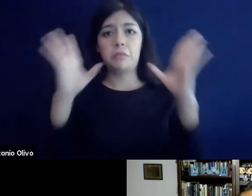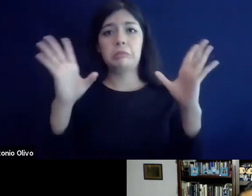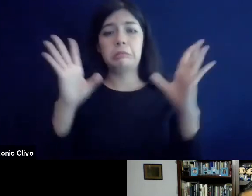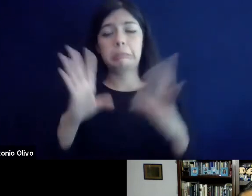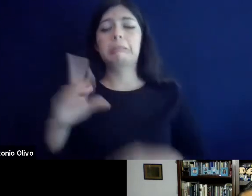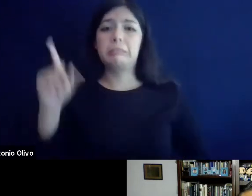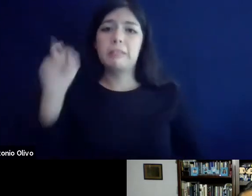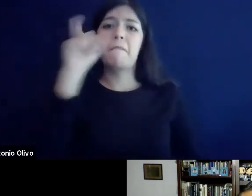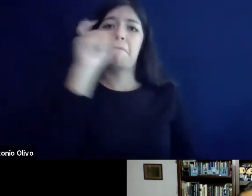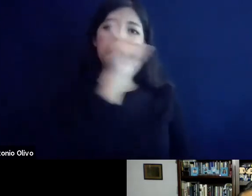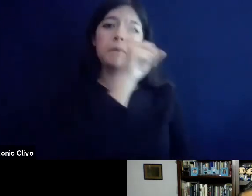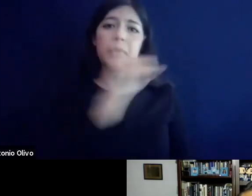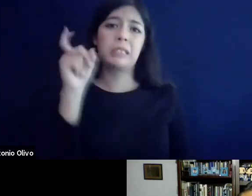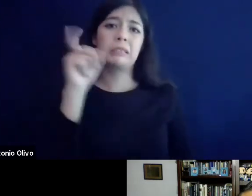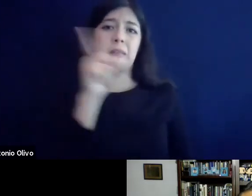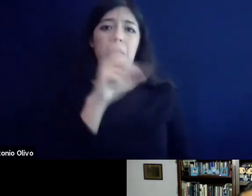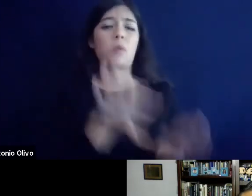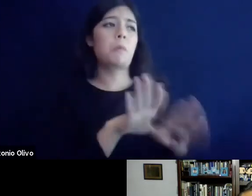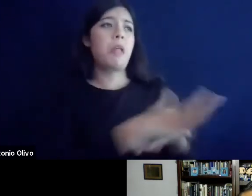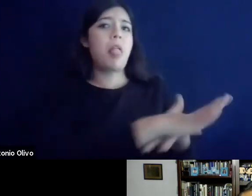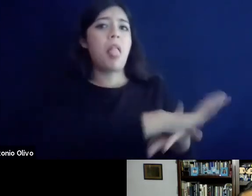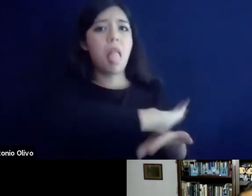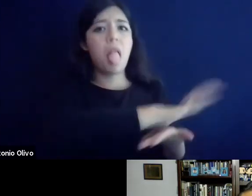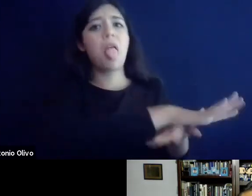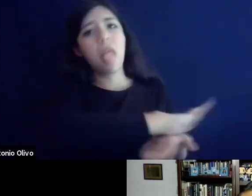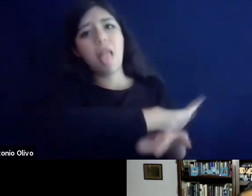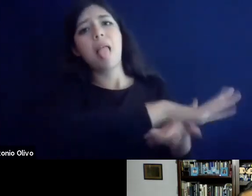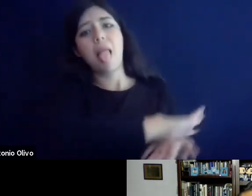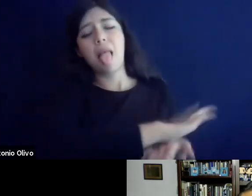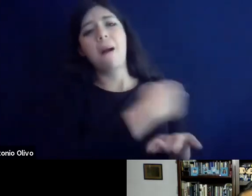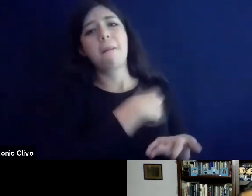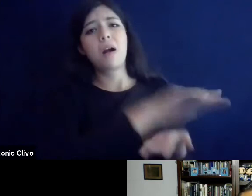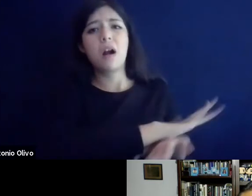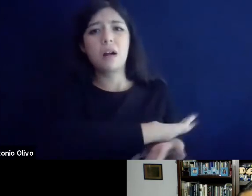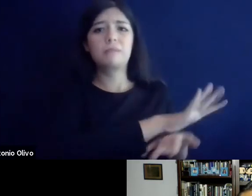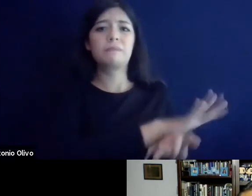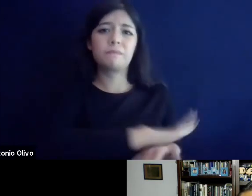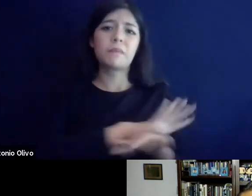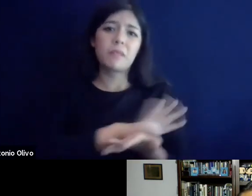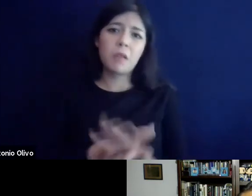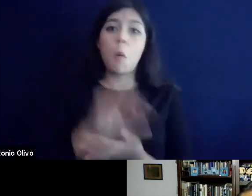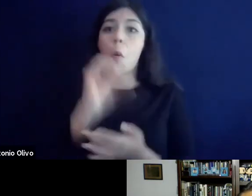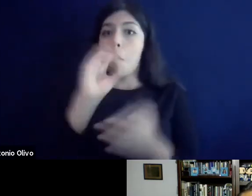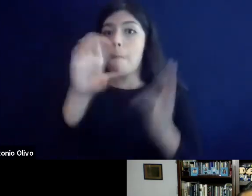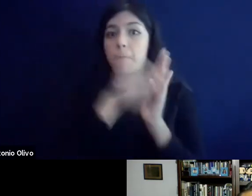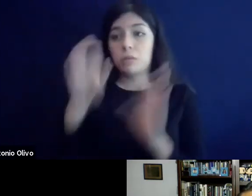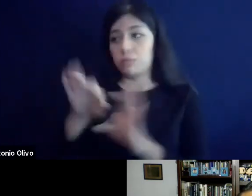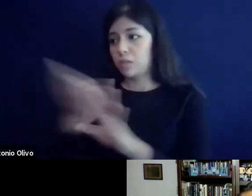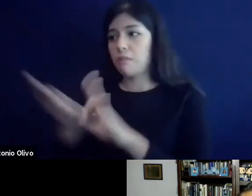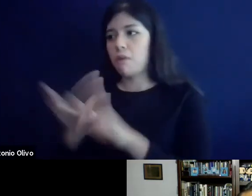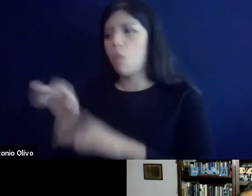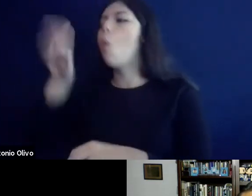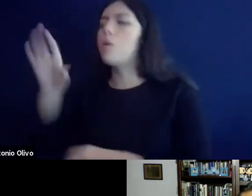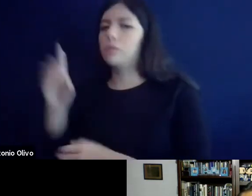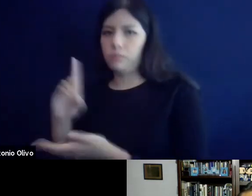más incluyente, pero está desesperado, desesperada porque le entregues las cosas, si no se lo das, no le va a importar y te va a mentar